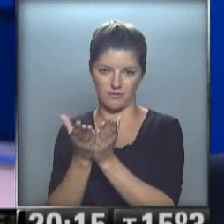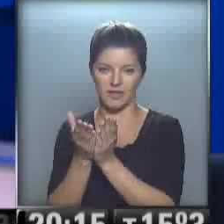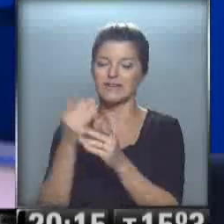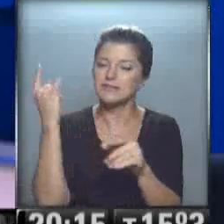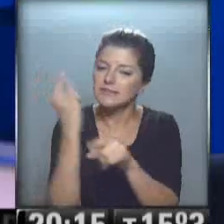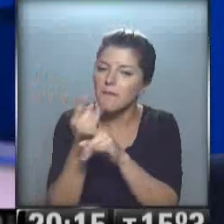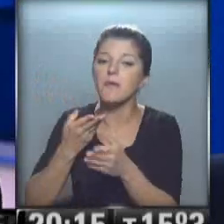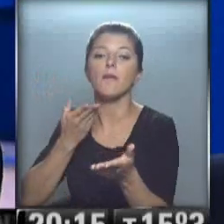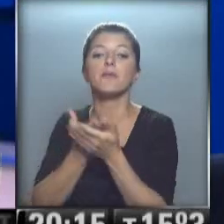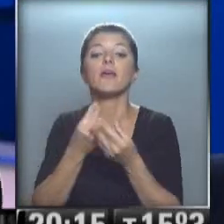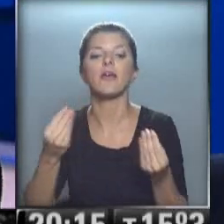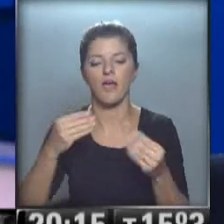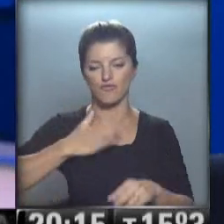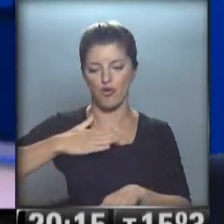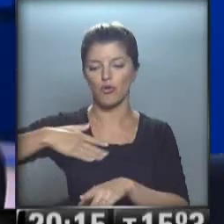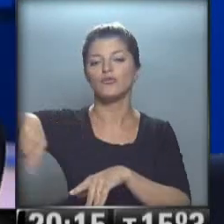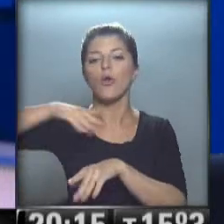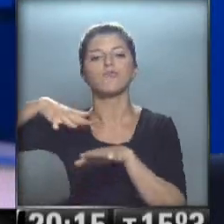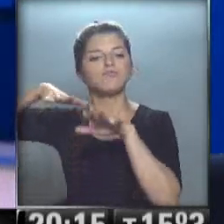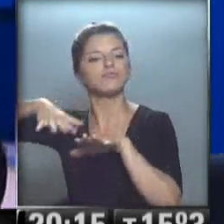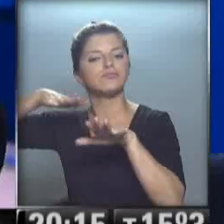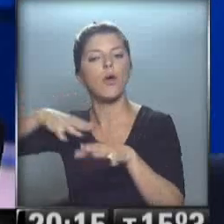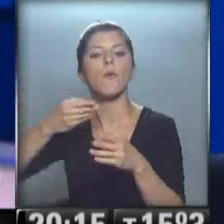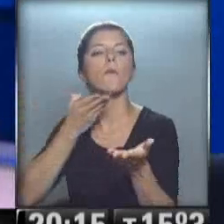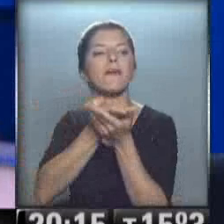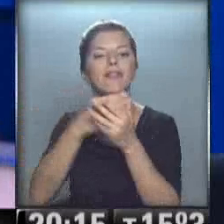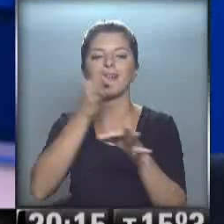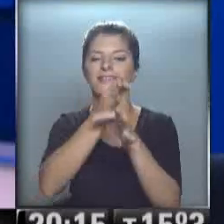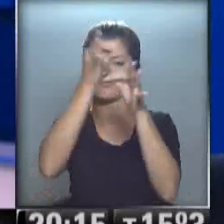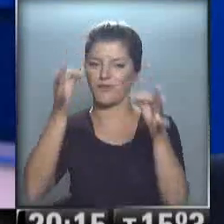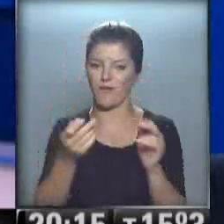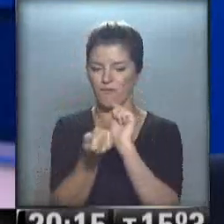nosotros marchamos de manera pacífica por reformas profundas en la educación.